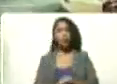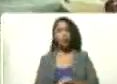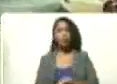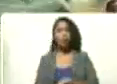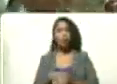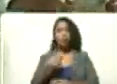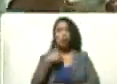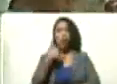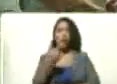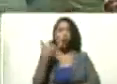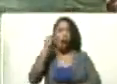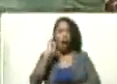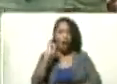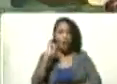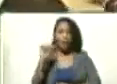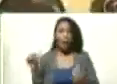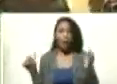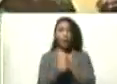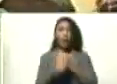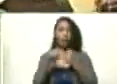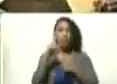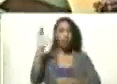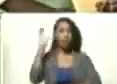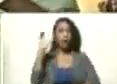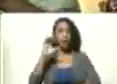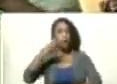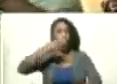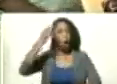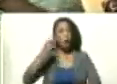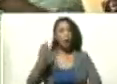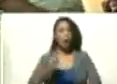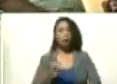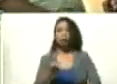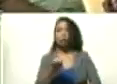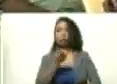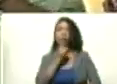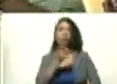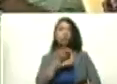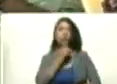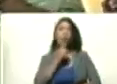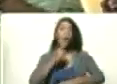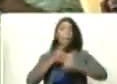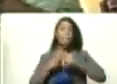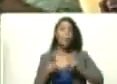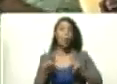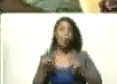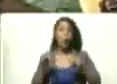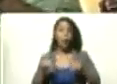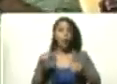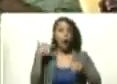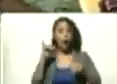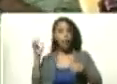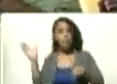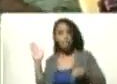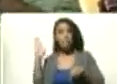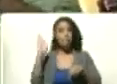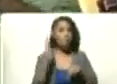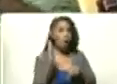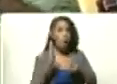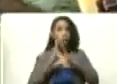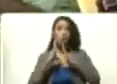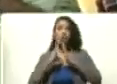que para conseguir un caraqueño original es difícil, pero aquí hemos venido de